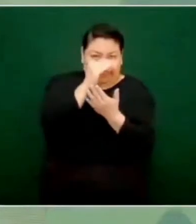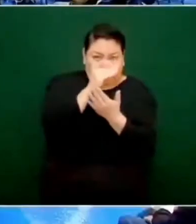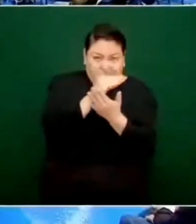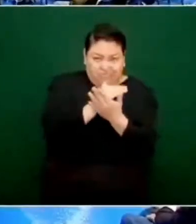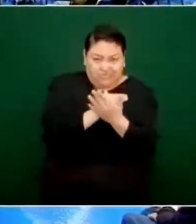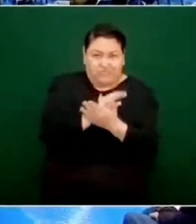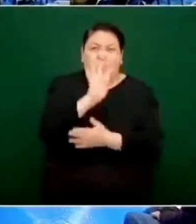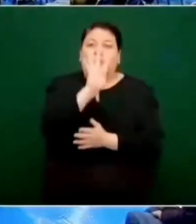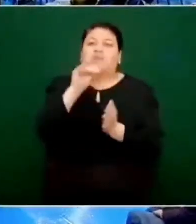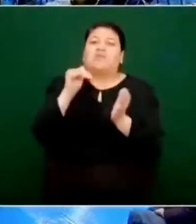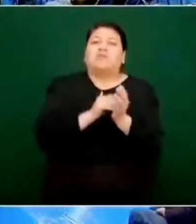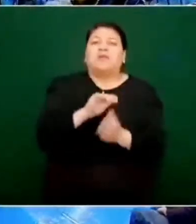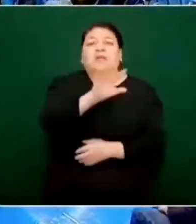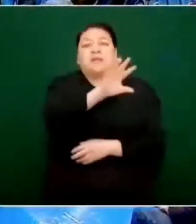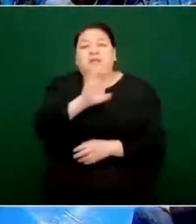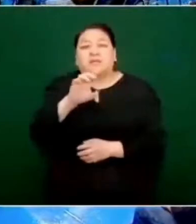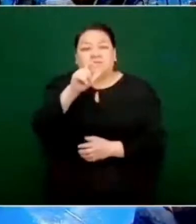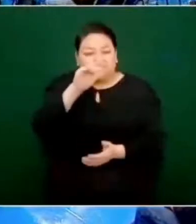4,500.